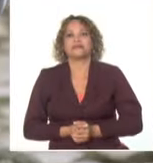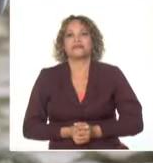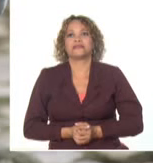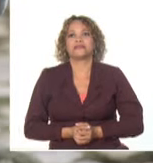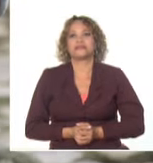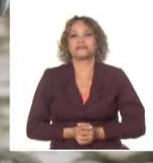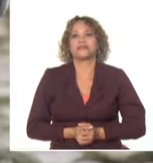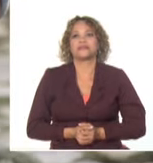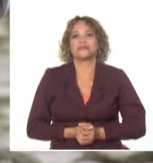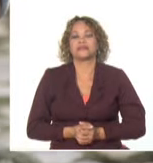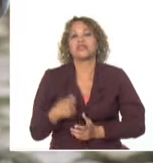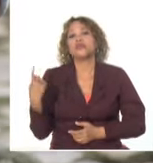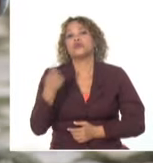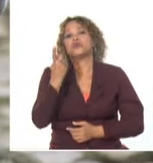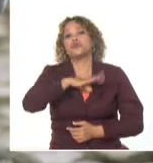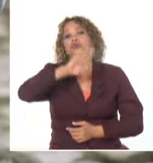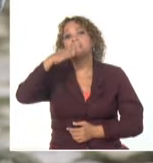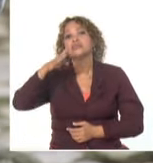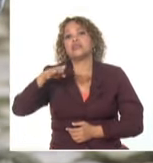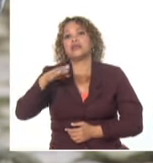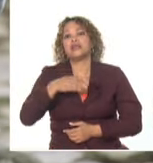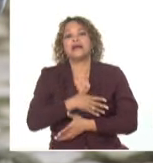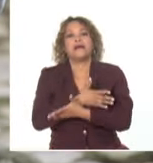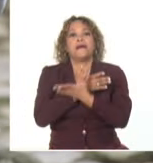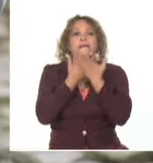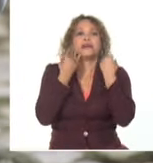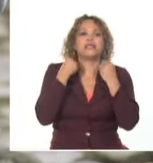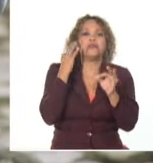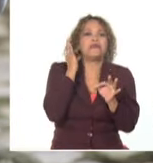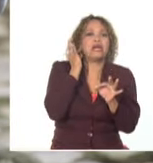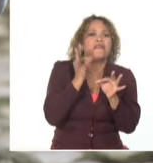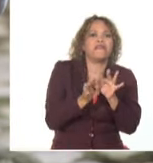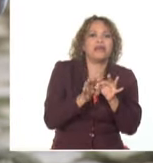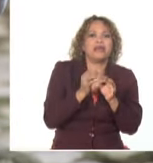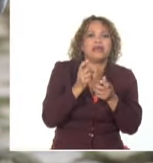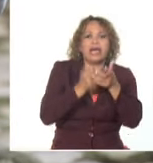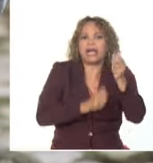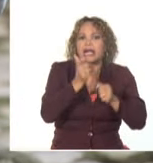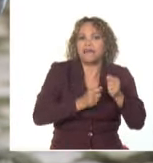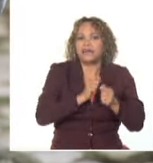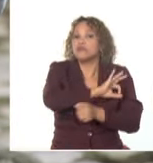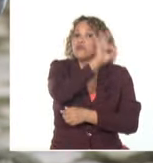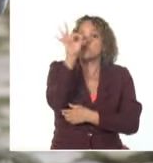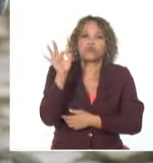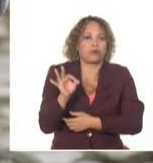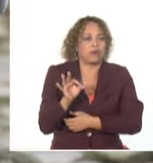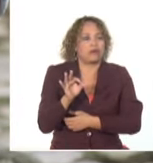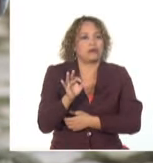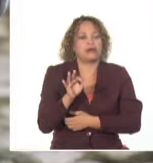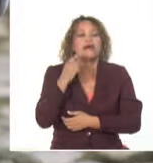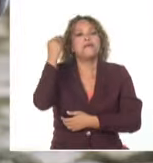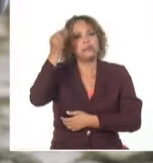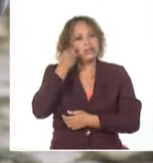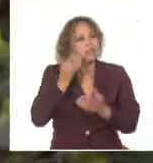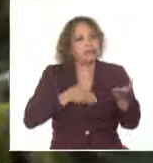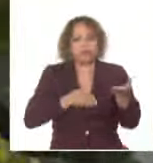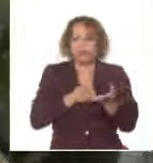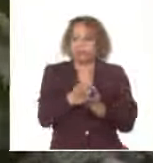Nosotros en la sierra nunca hemos perdido la fe al café y pensamos seguir hacia adelante con el